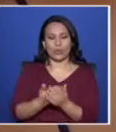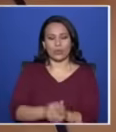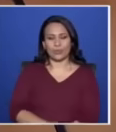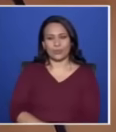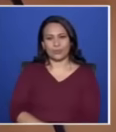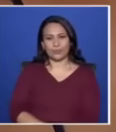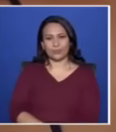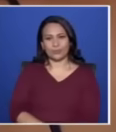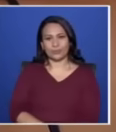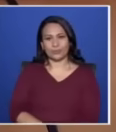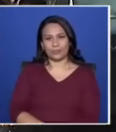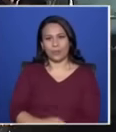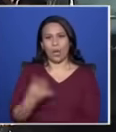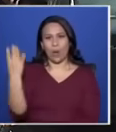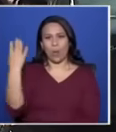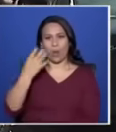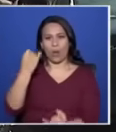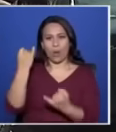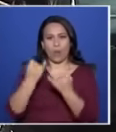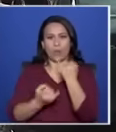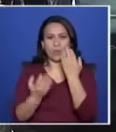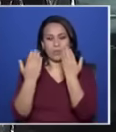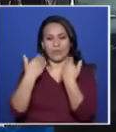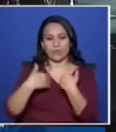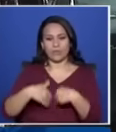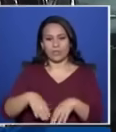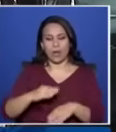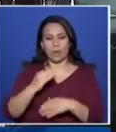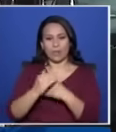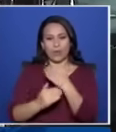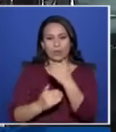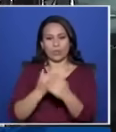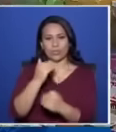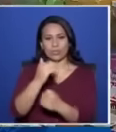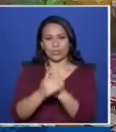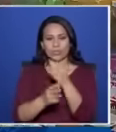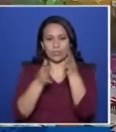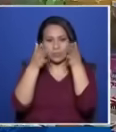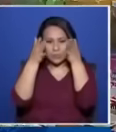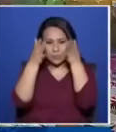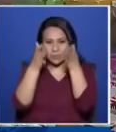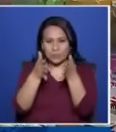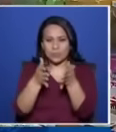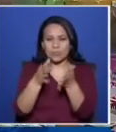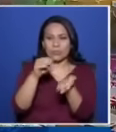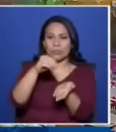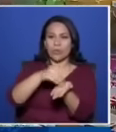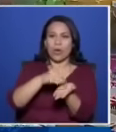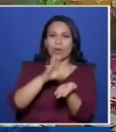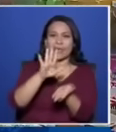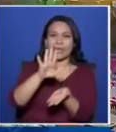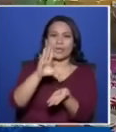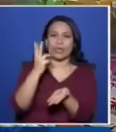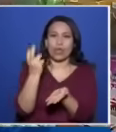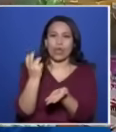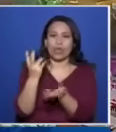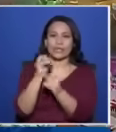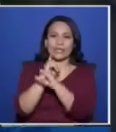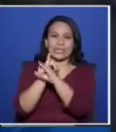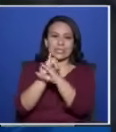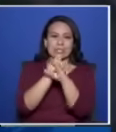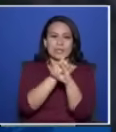lineamientos. La cuarta y última fase de retorno progresivo y focalizado será para las 512